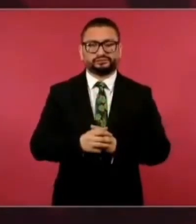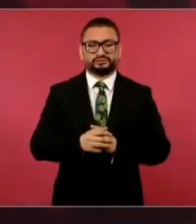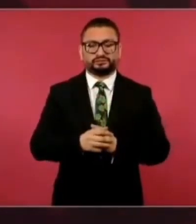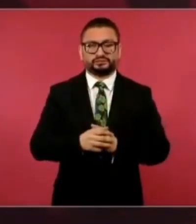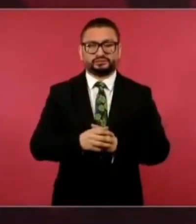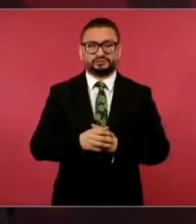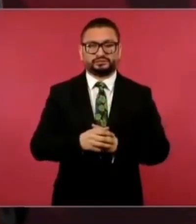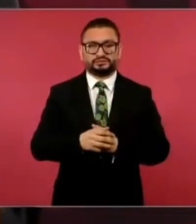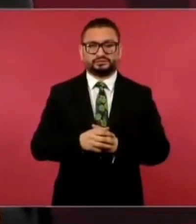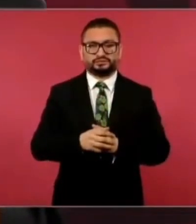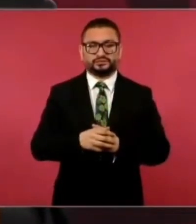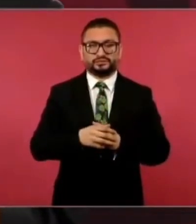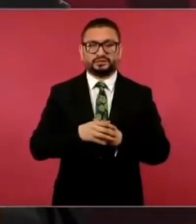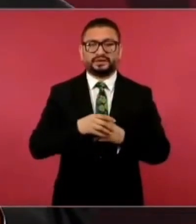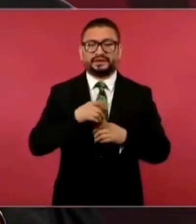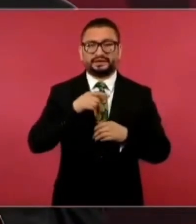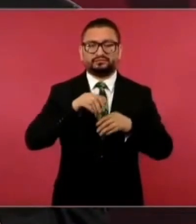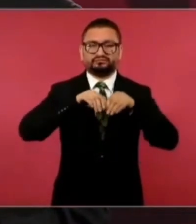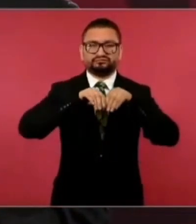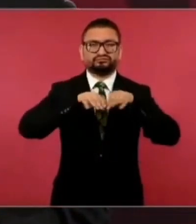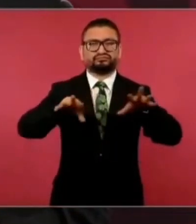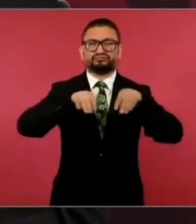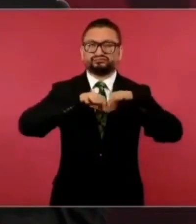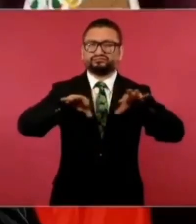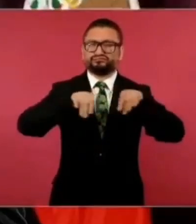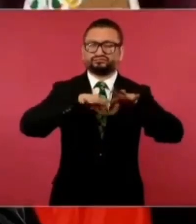llenar las redes sociales